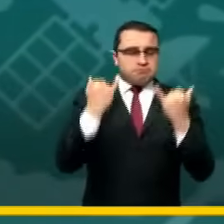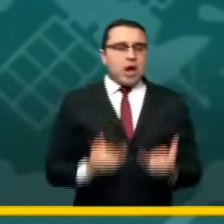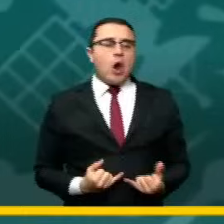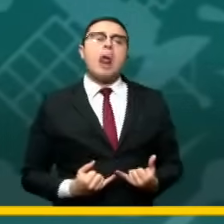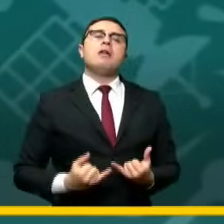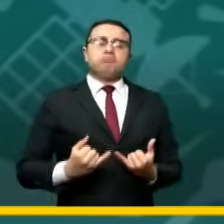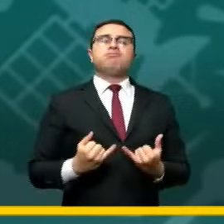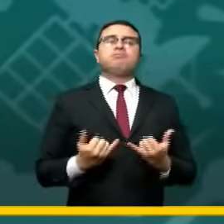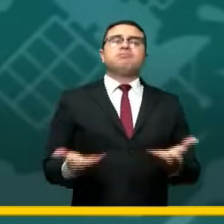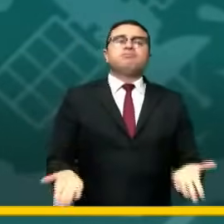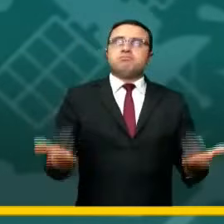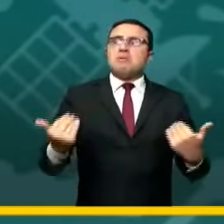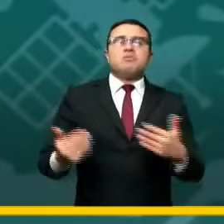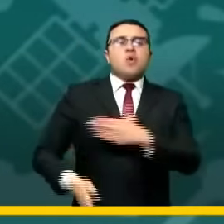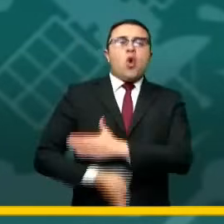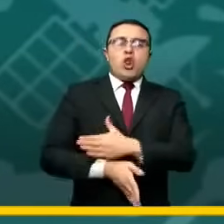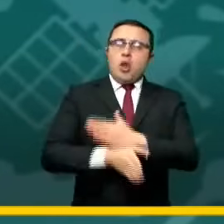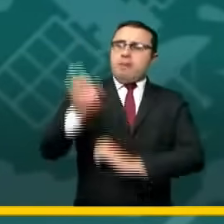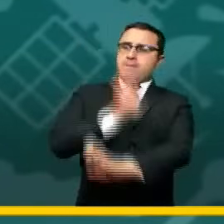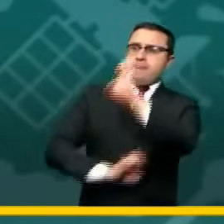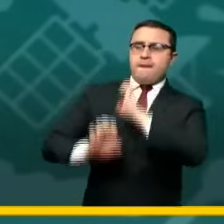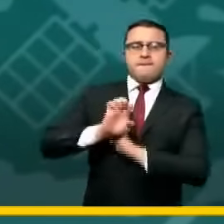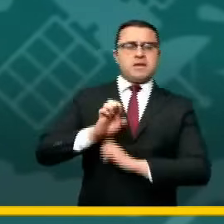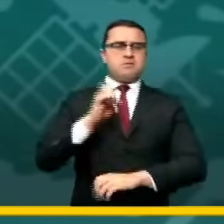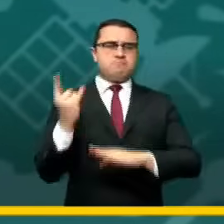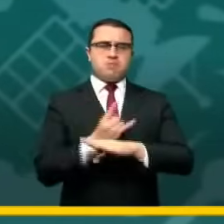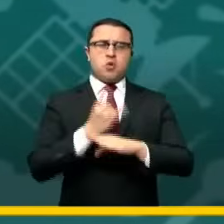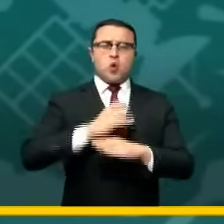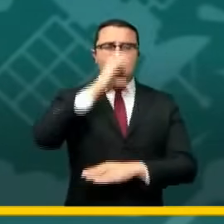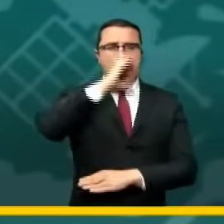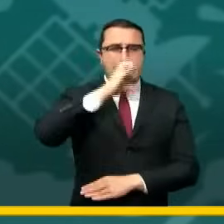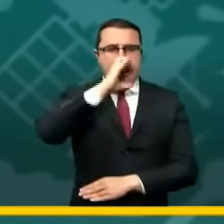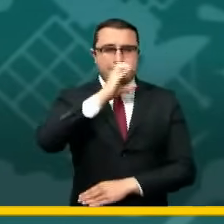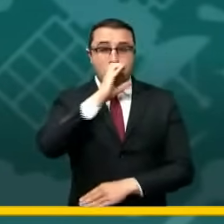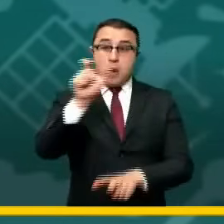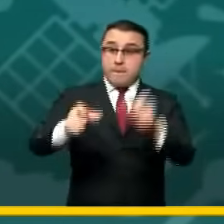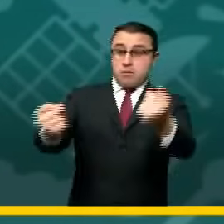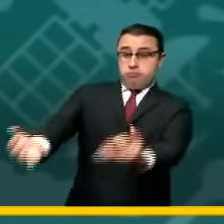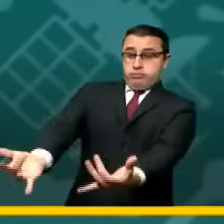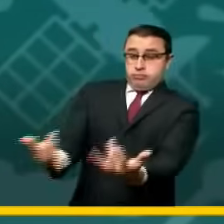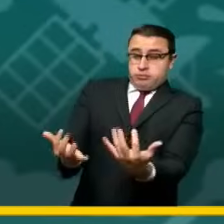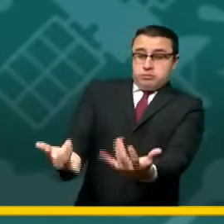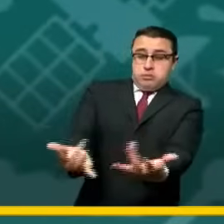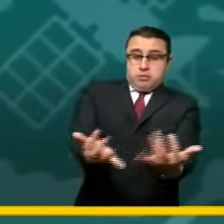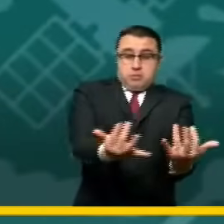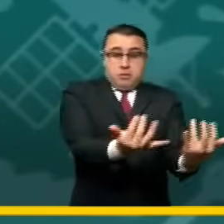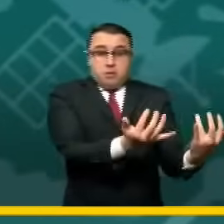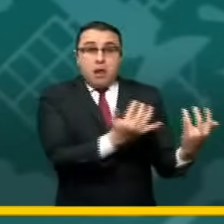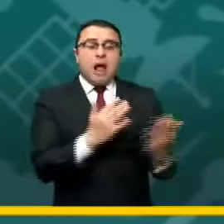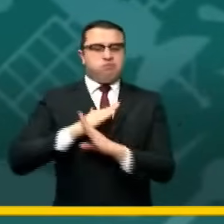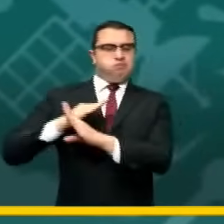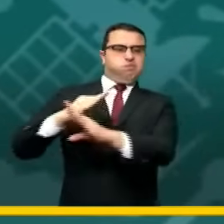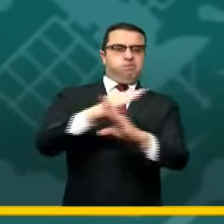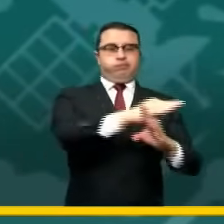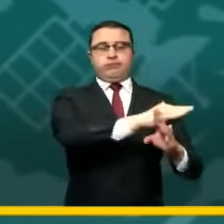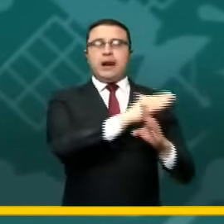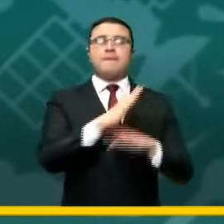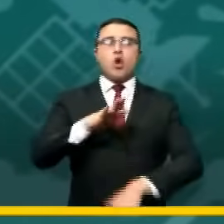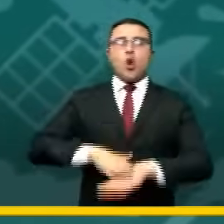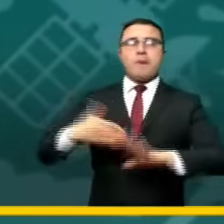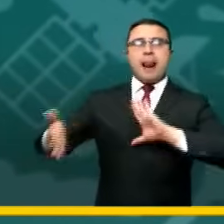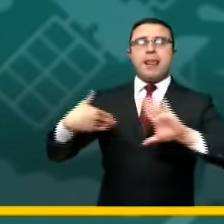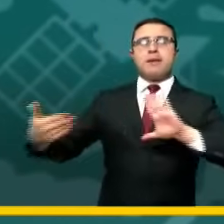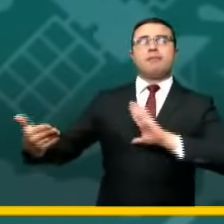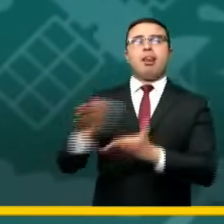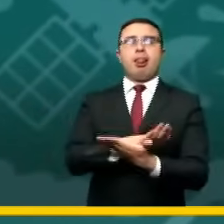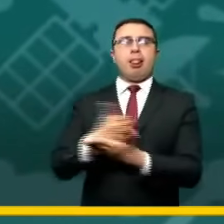sus altos niveles de consumo de carbono y rechazar el éxodo que provoca. Ya podemos ver entonces el